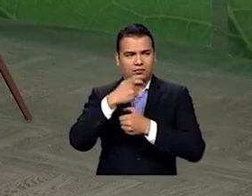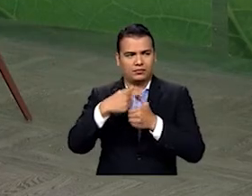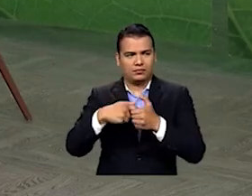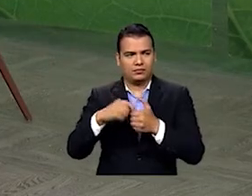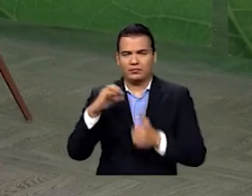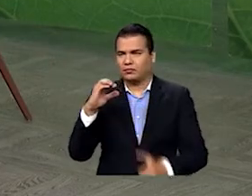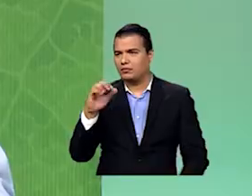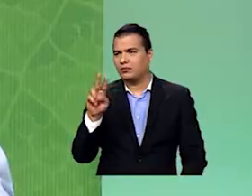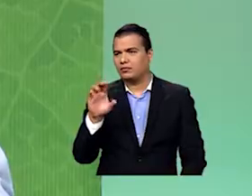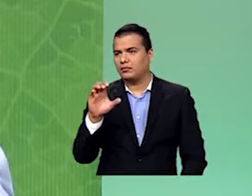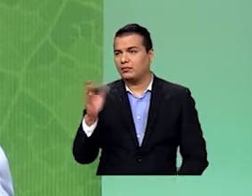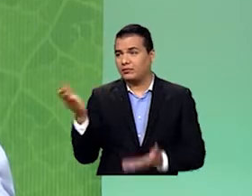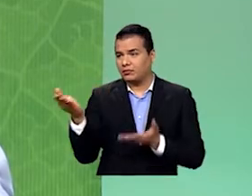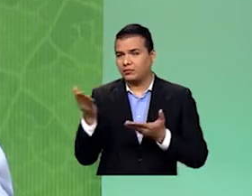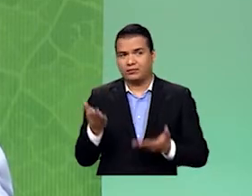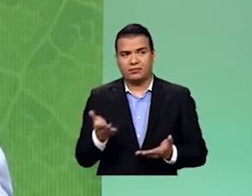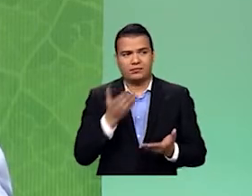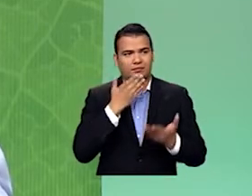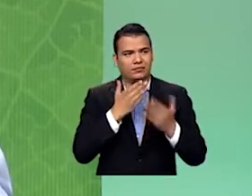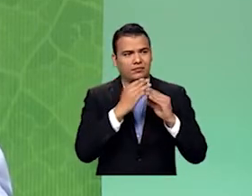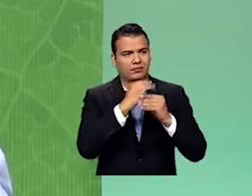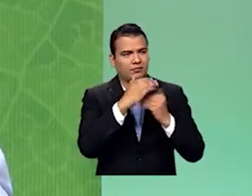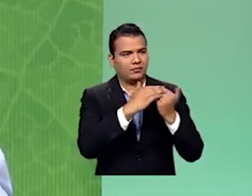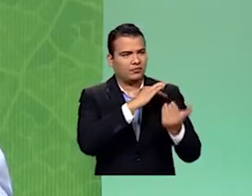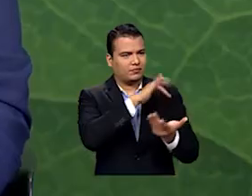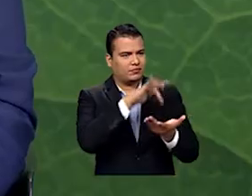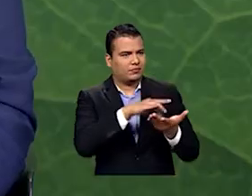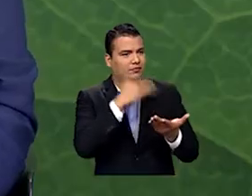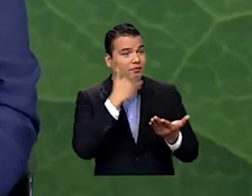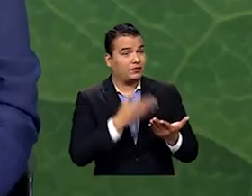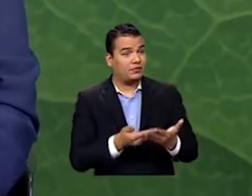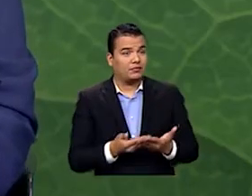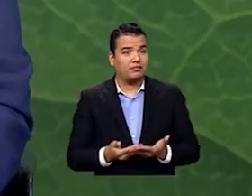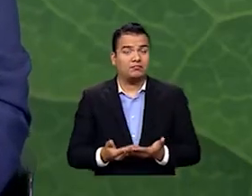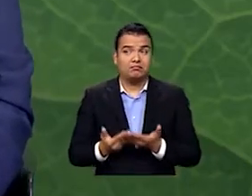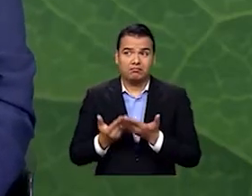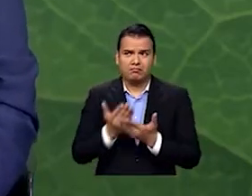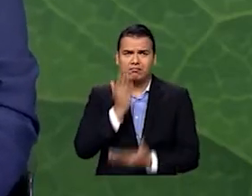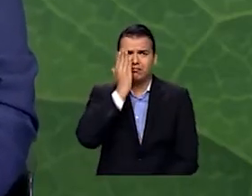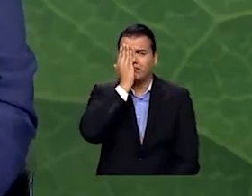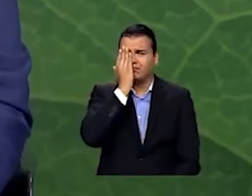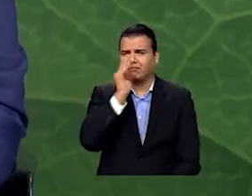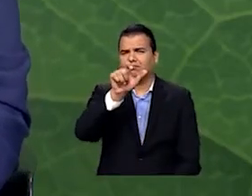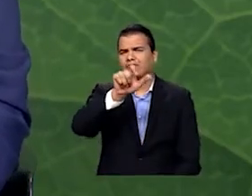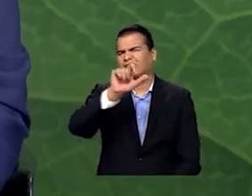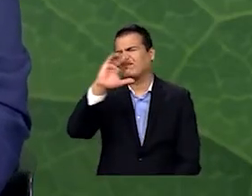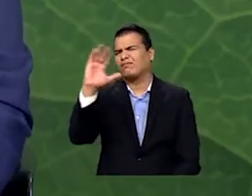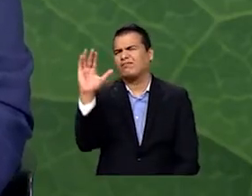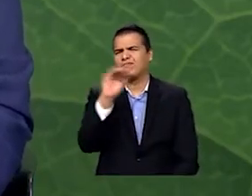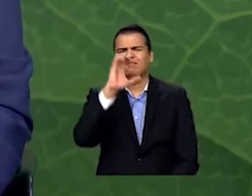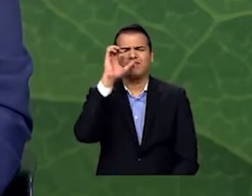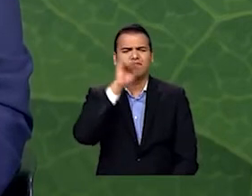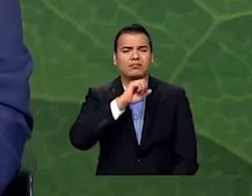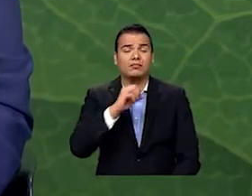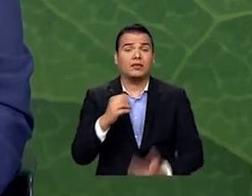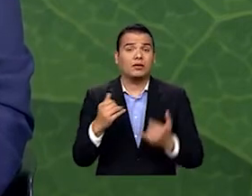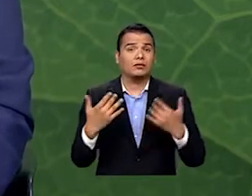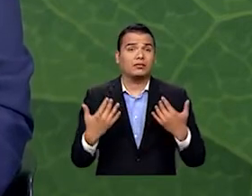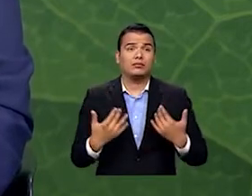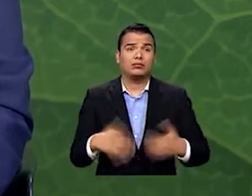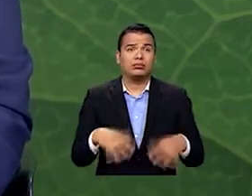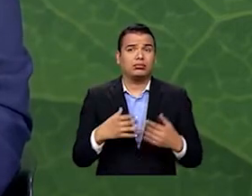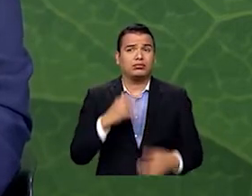bueno tenerlo por acá. Muy buenas noches, Wilson, muchas gracias por la invitación. Bueno, como usted lo pudo apreciar y también los televidentes, tuvimos una jornada maravillosa en